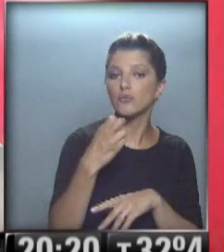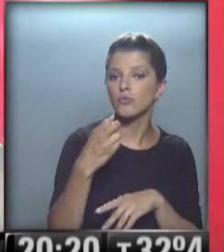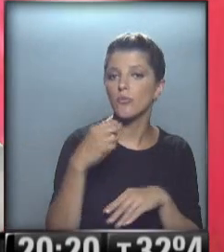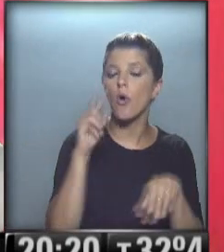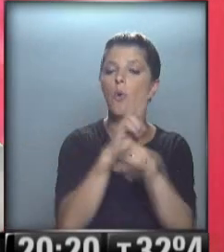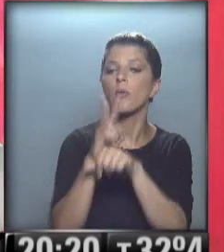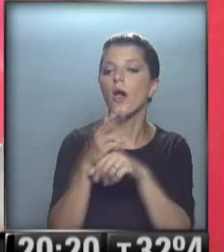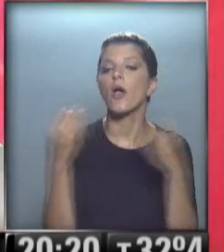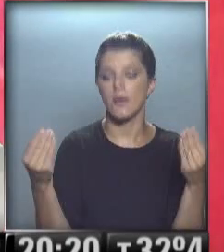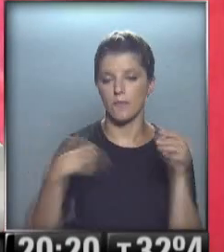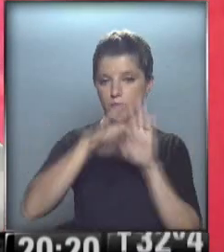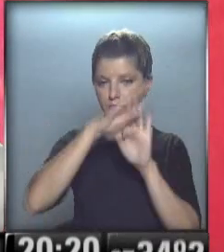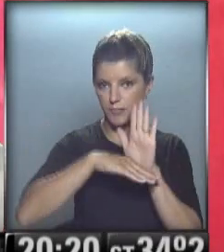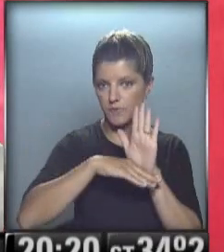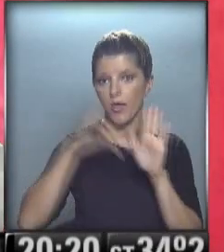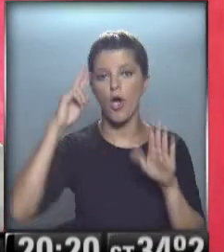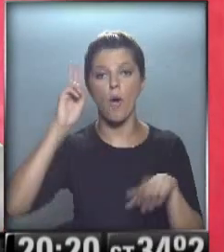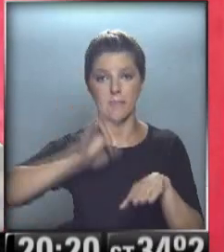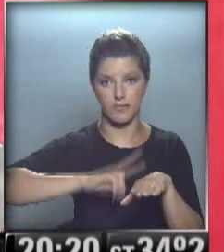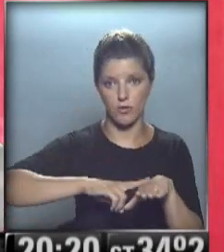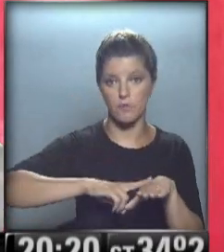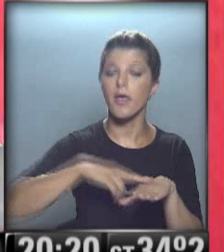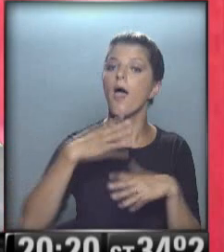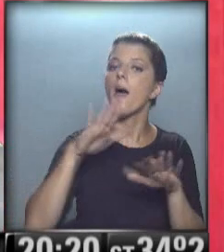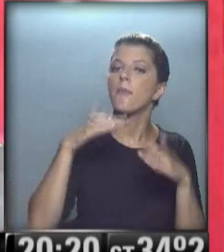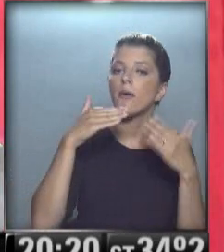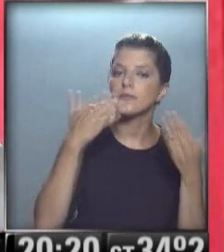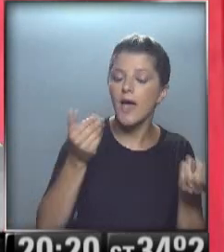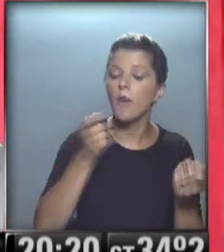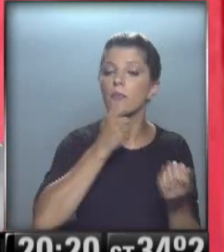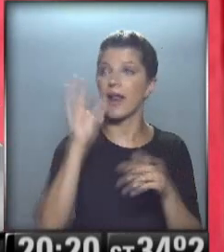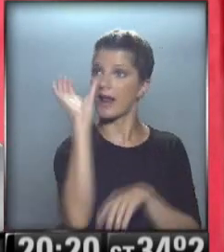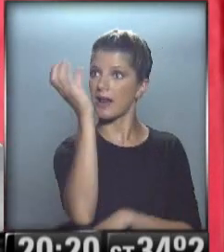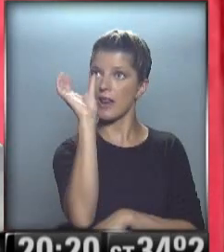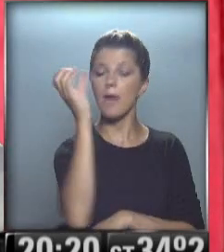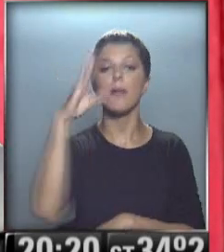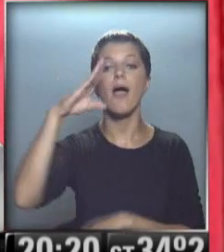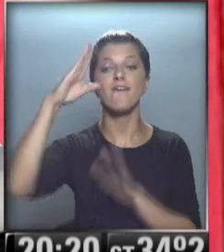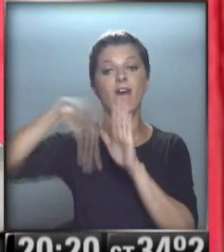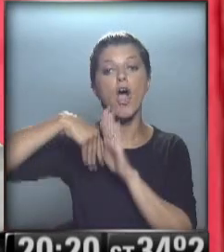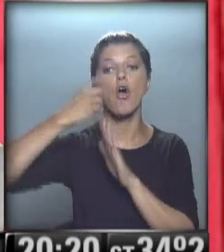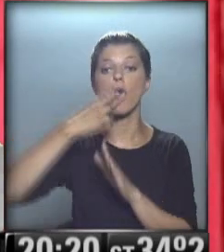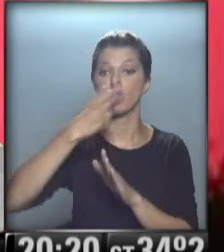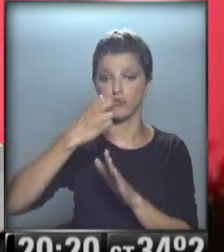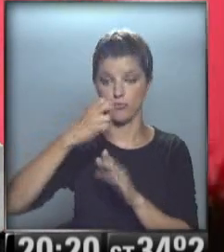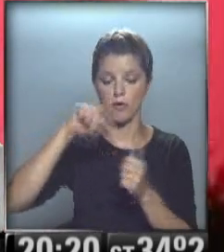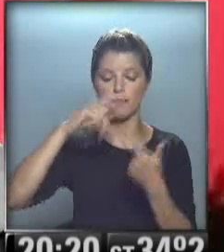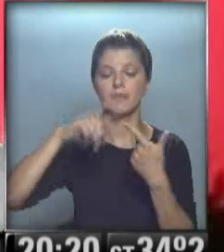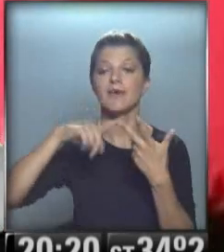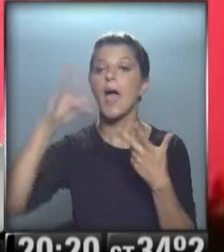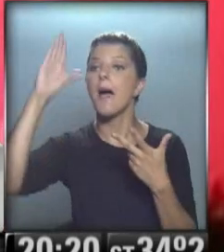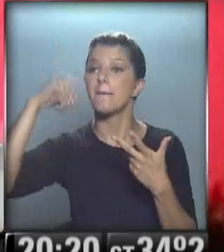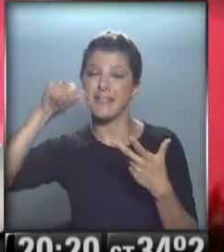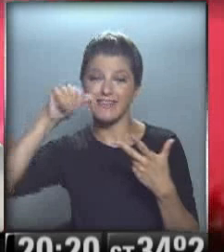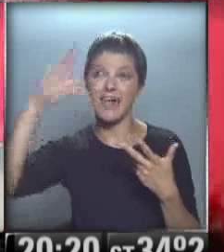recomienda aprovechar al máximo la luz natural, utilizar lámparas de bajo consumo, encender la luz cuando sea necesario, usar el